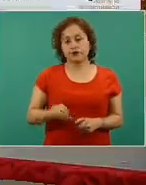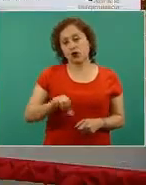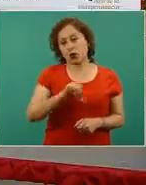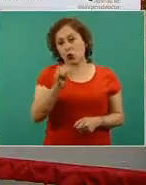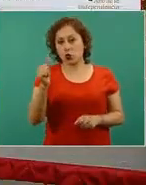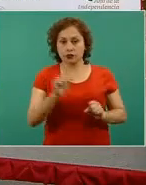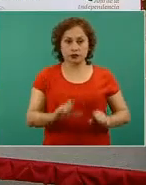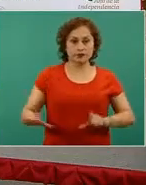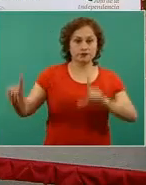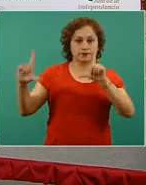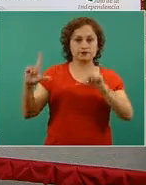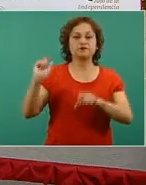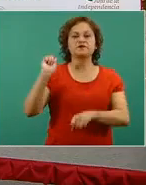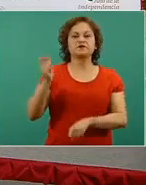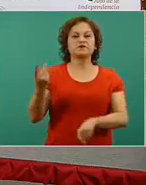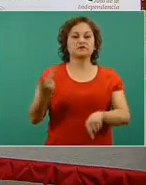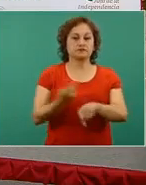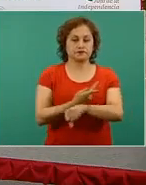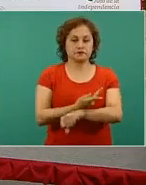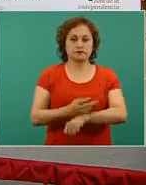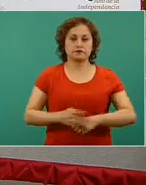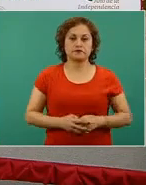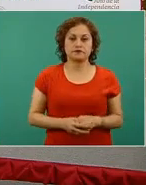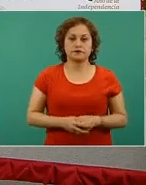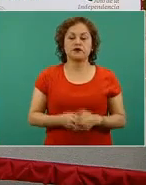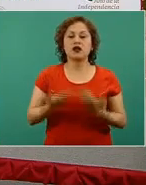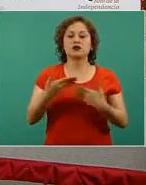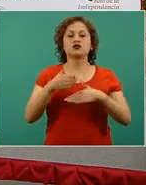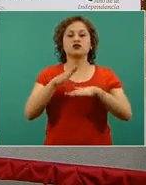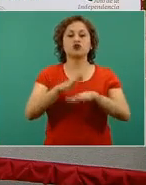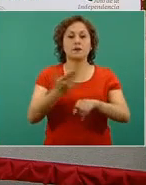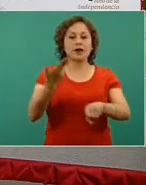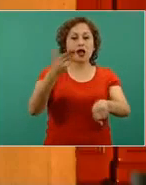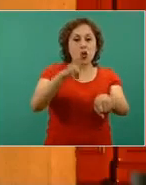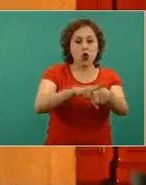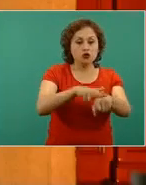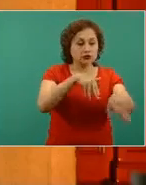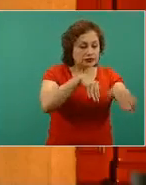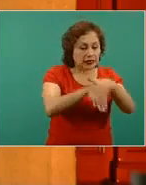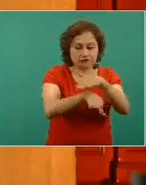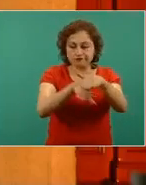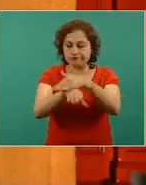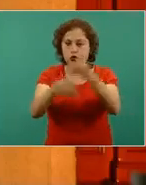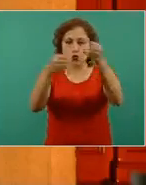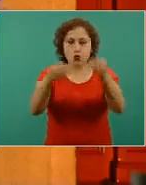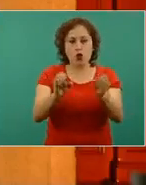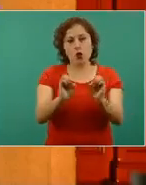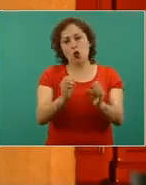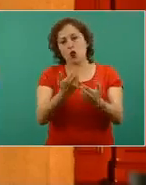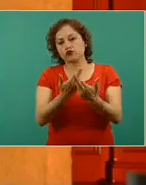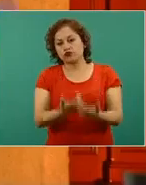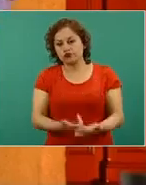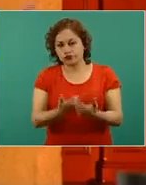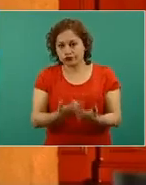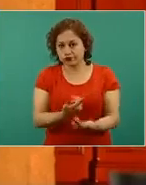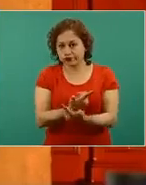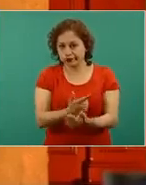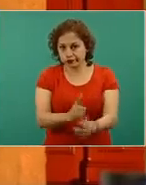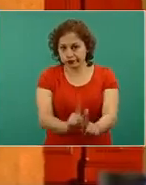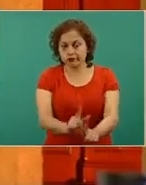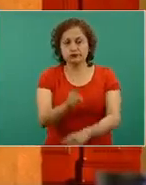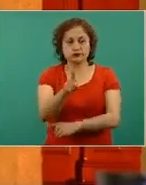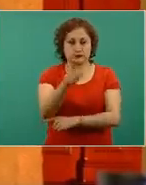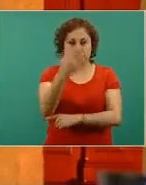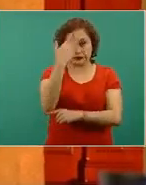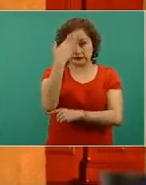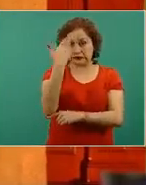Respecto a la evolución diaria, ¿no?, de la hospitalización también nacional, recordar que la fuente específica